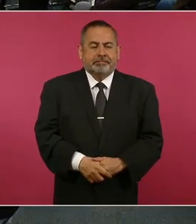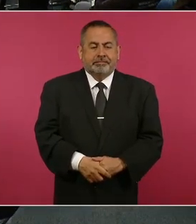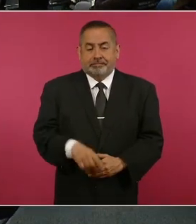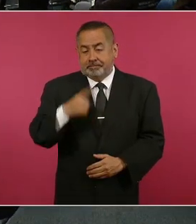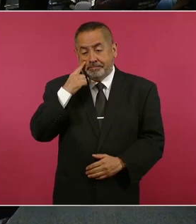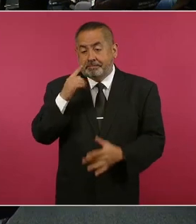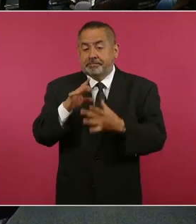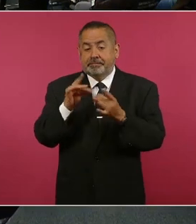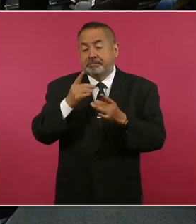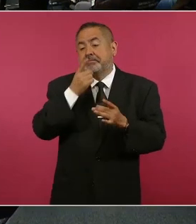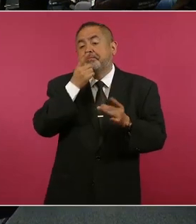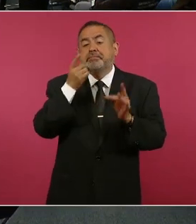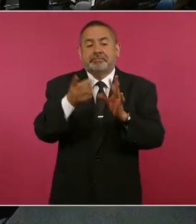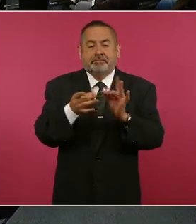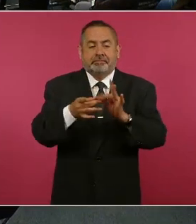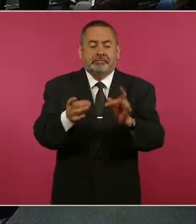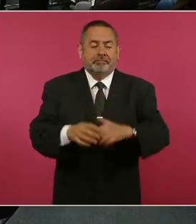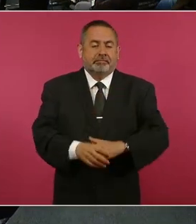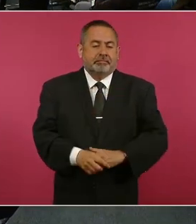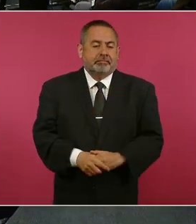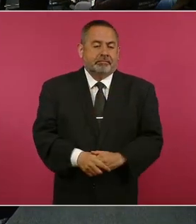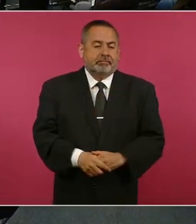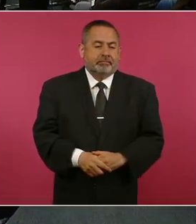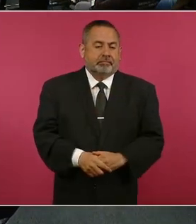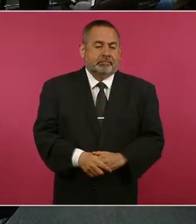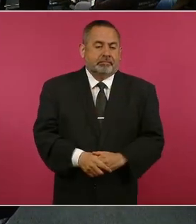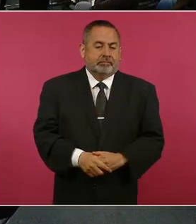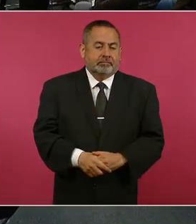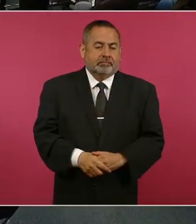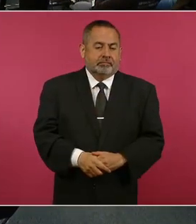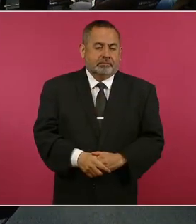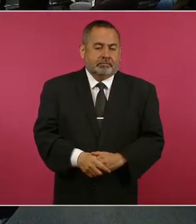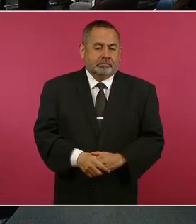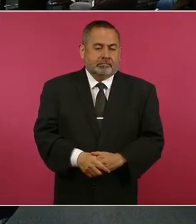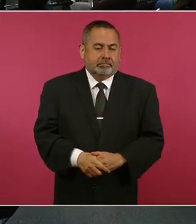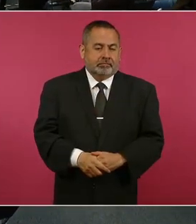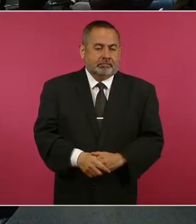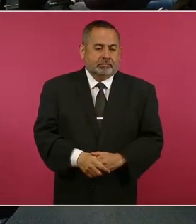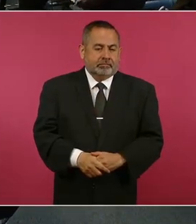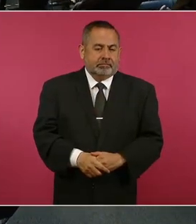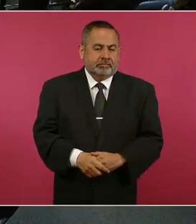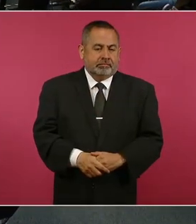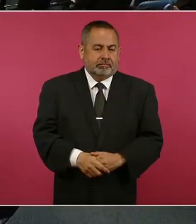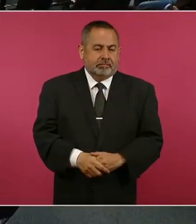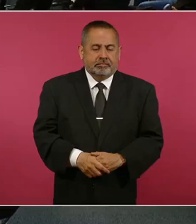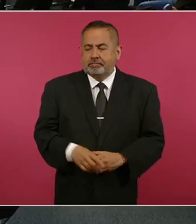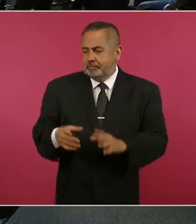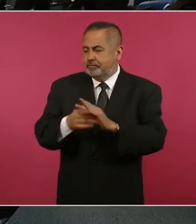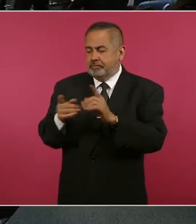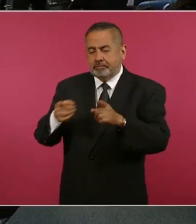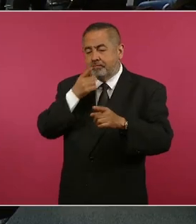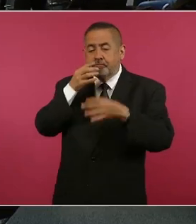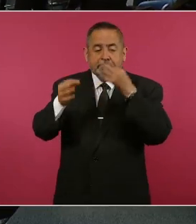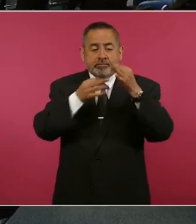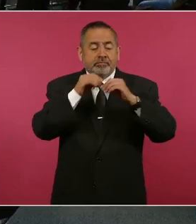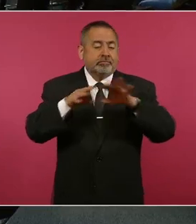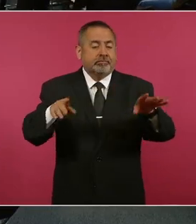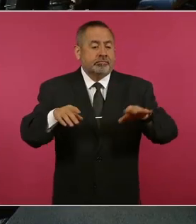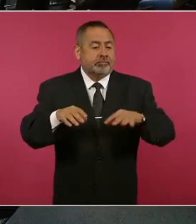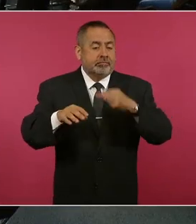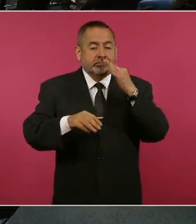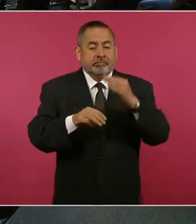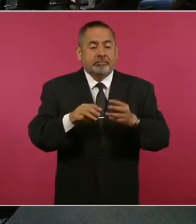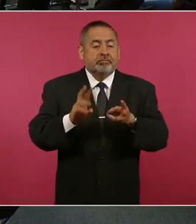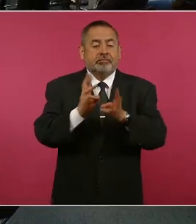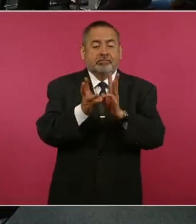Fíjense lo que decía. Bueno, era una nota. Perdón. Supuestamente, a ver, ya, por favor. Okay, es una nota que circuló en